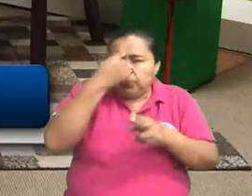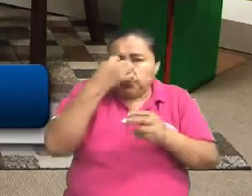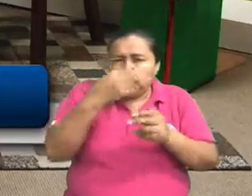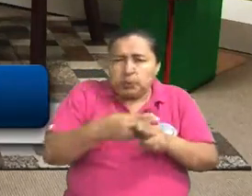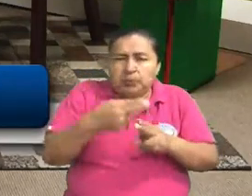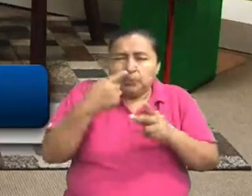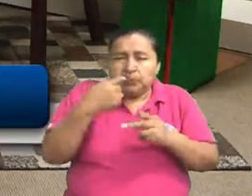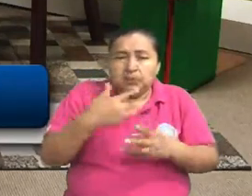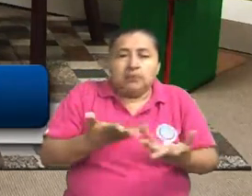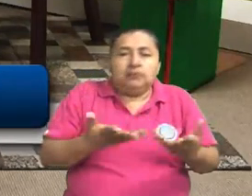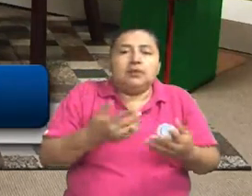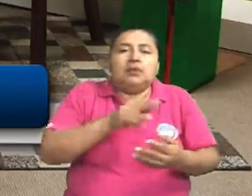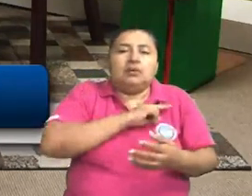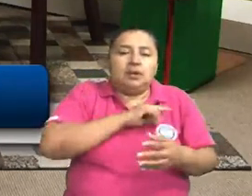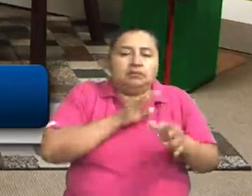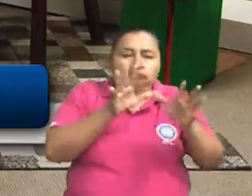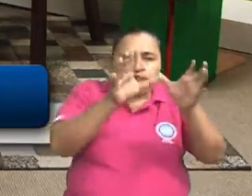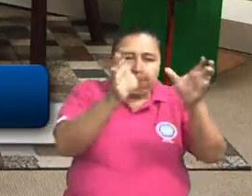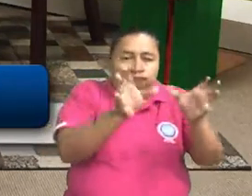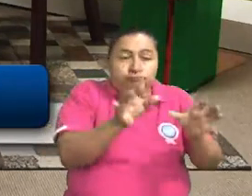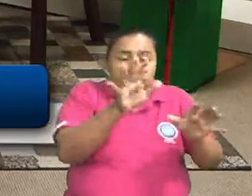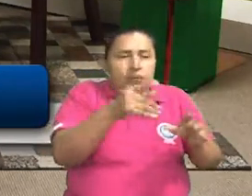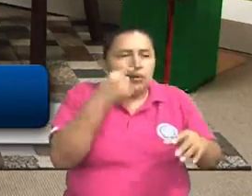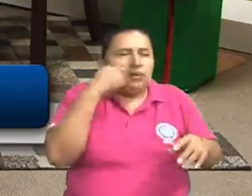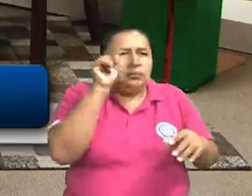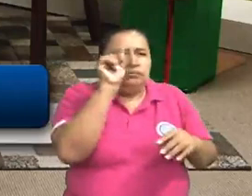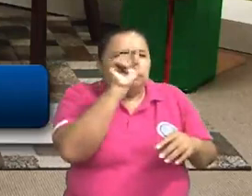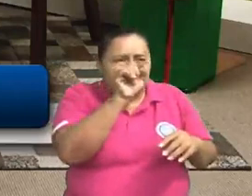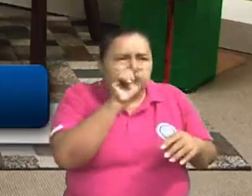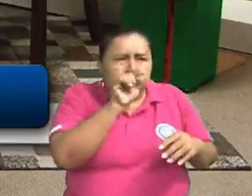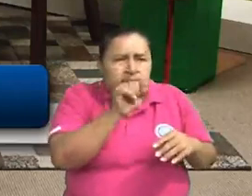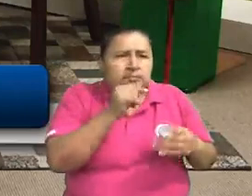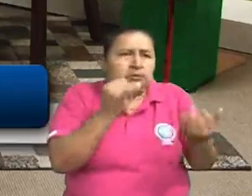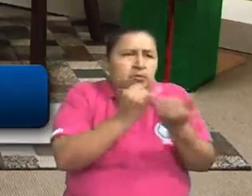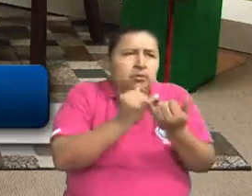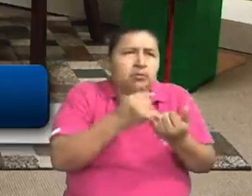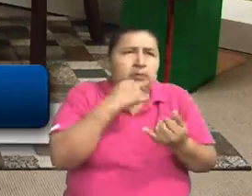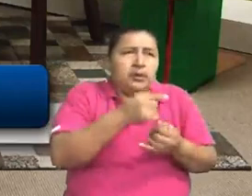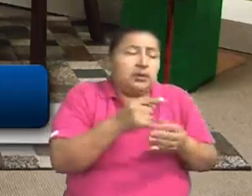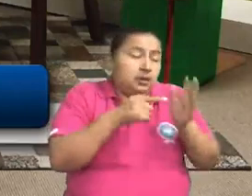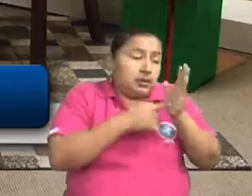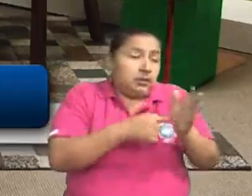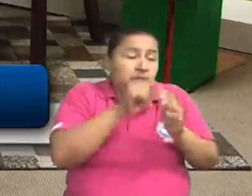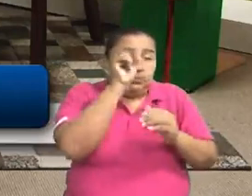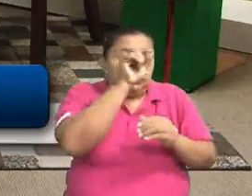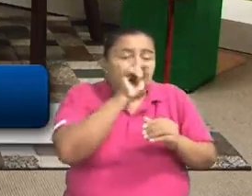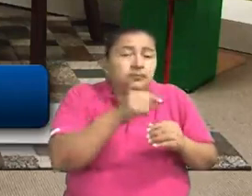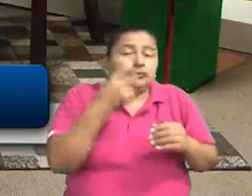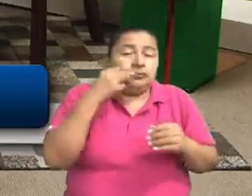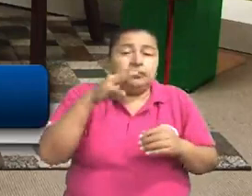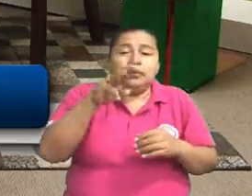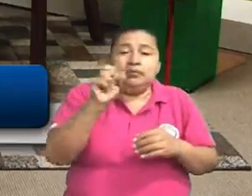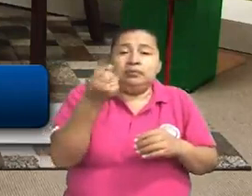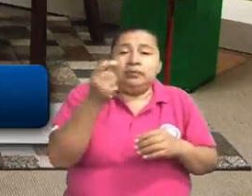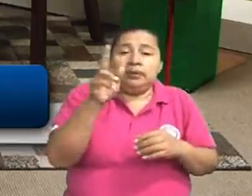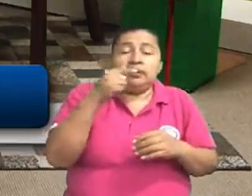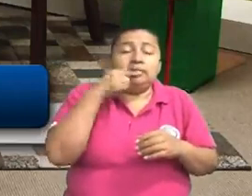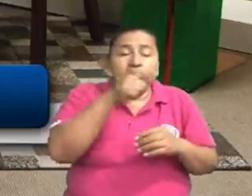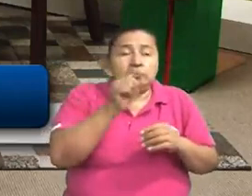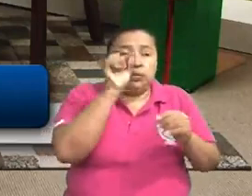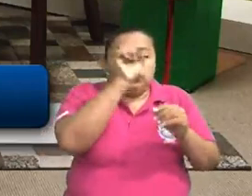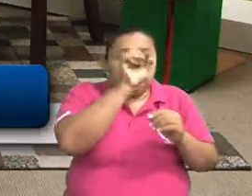nos provee de maquetas y demás para ayudarnos a ilustrar, así como habían puesto en el sí, ejemplo. Los muchachos sí. De máster habían puesto ahí una